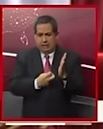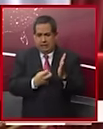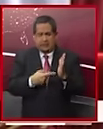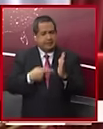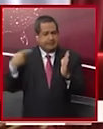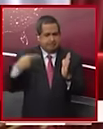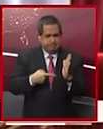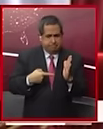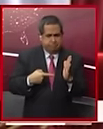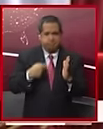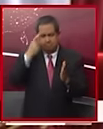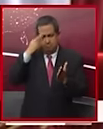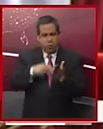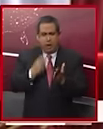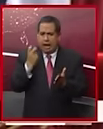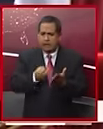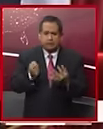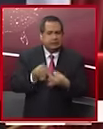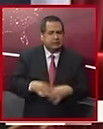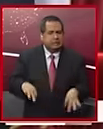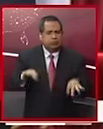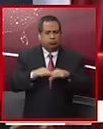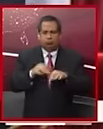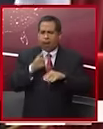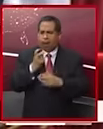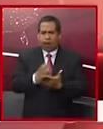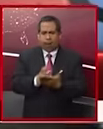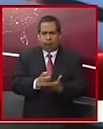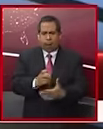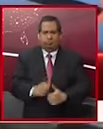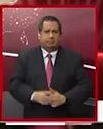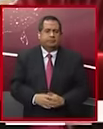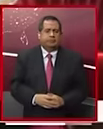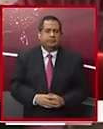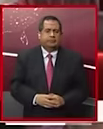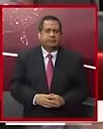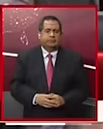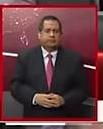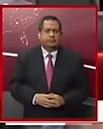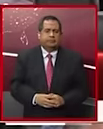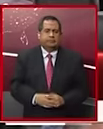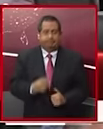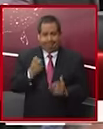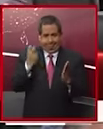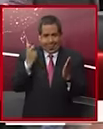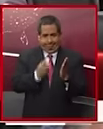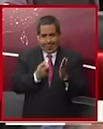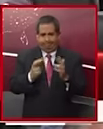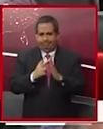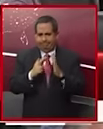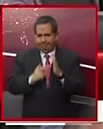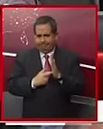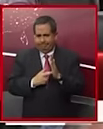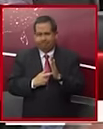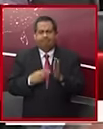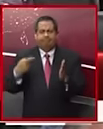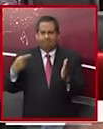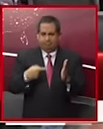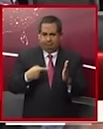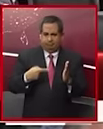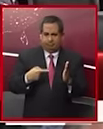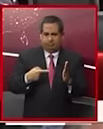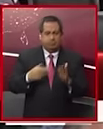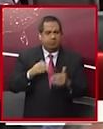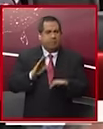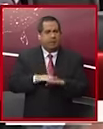Y me parece que en buena medida está reflejada esta aseveración. Con este reglamento se